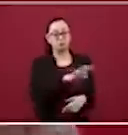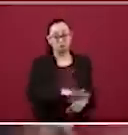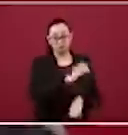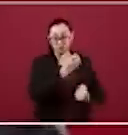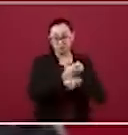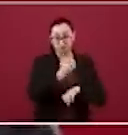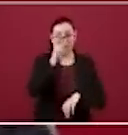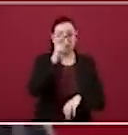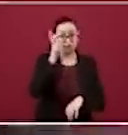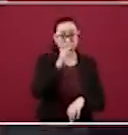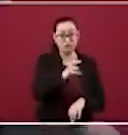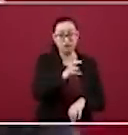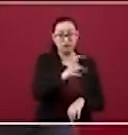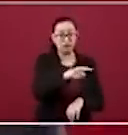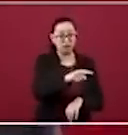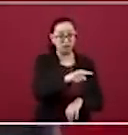de lo que sucedió, ya